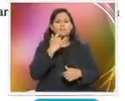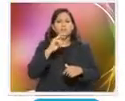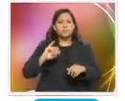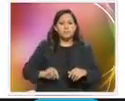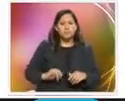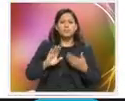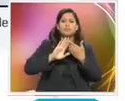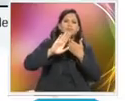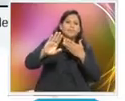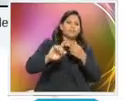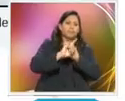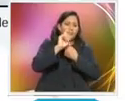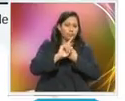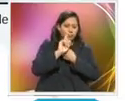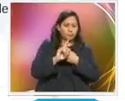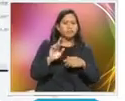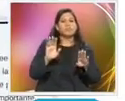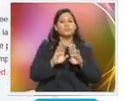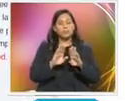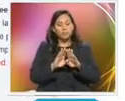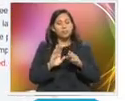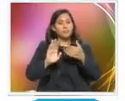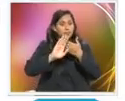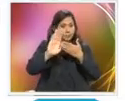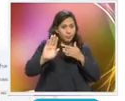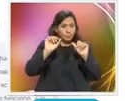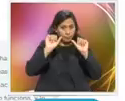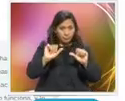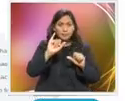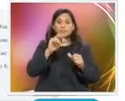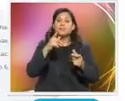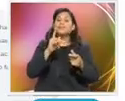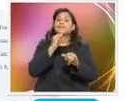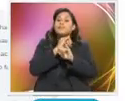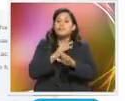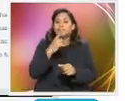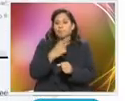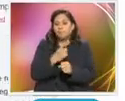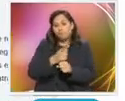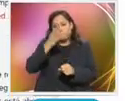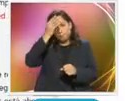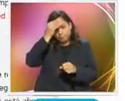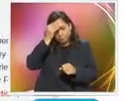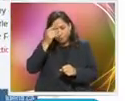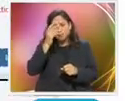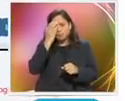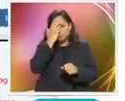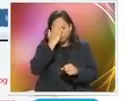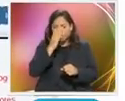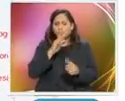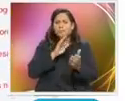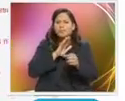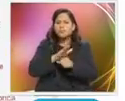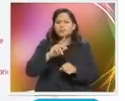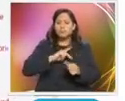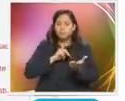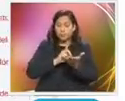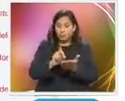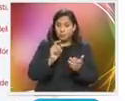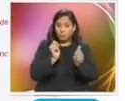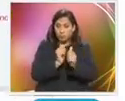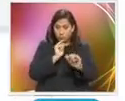prevención y no solo la prevención, sino la información. Lo más interesante es esto, Juan, o sea, estar informado sobre cuáles son tus derechos digitales para